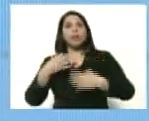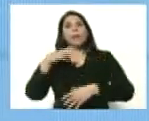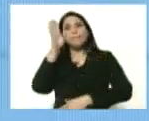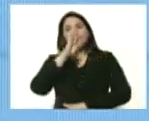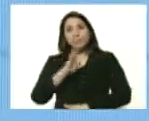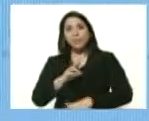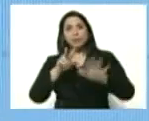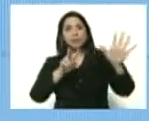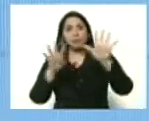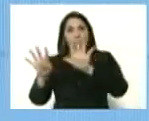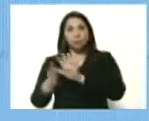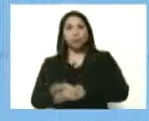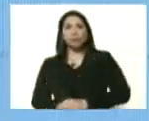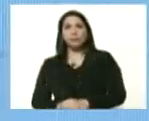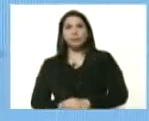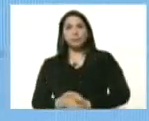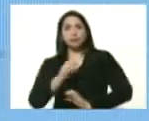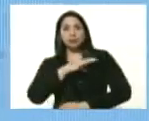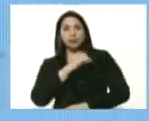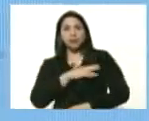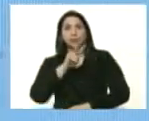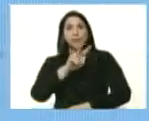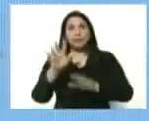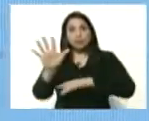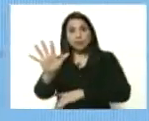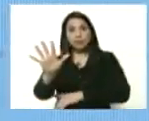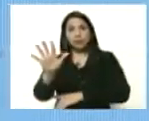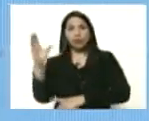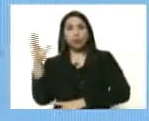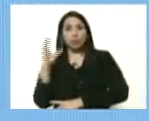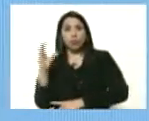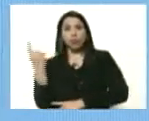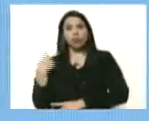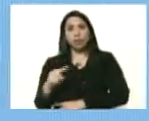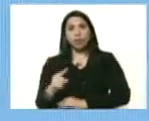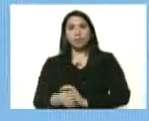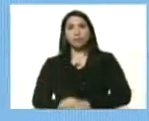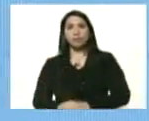tiene 79, Chile, que tiene 25, Colombia, que tiene